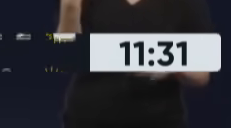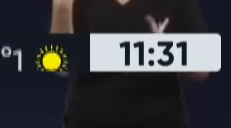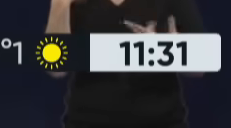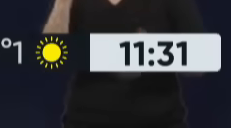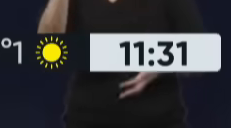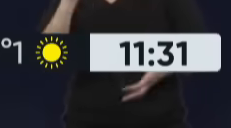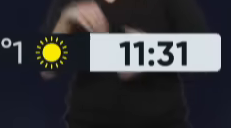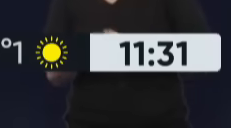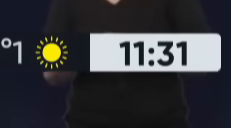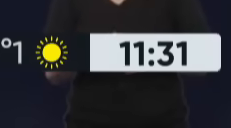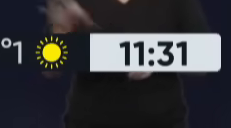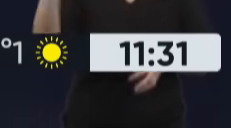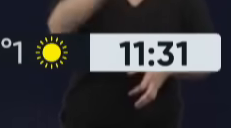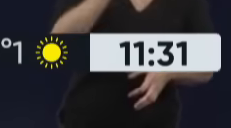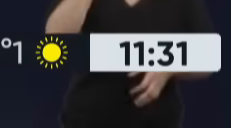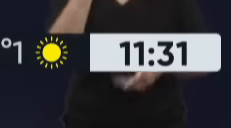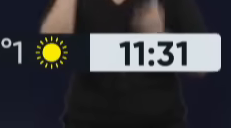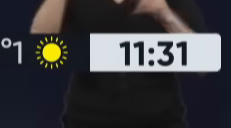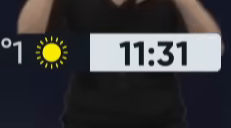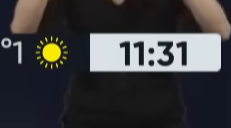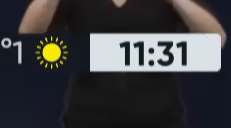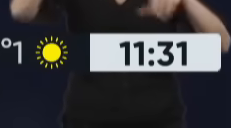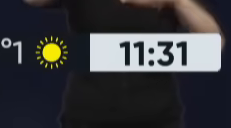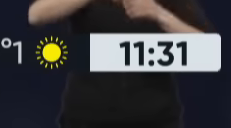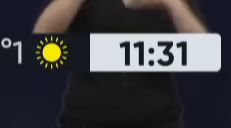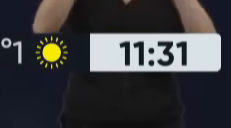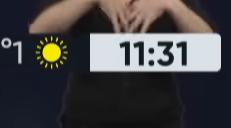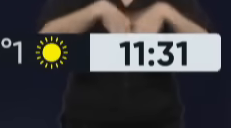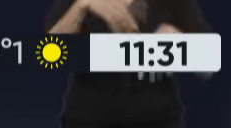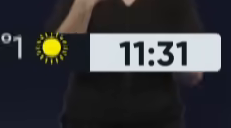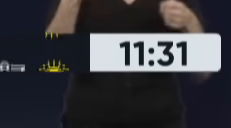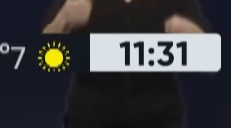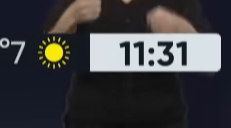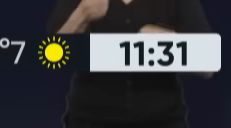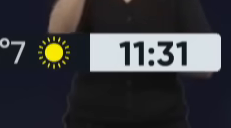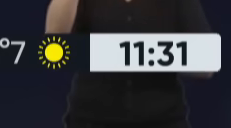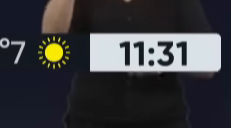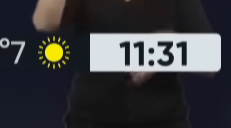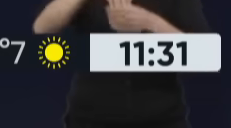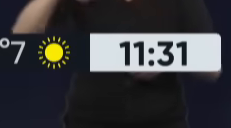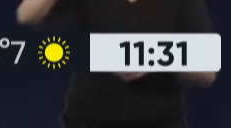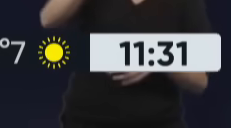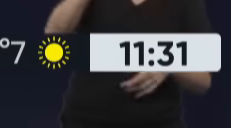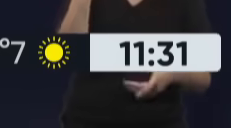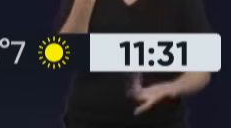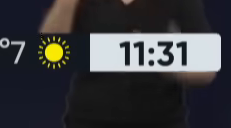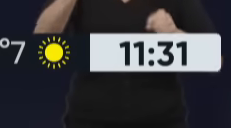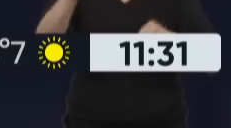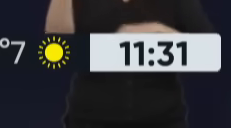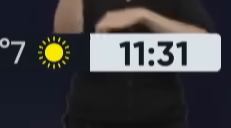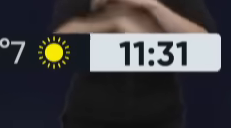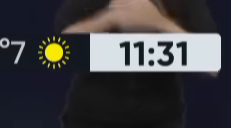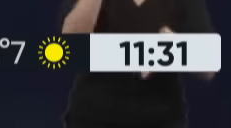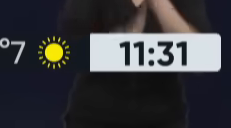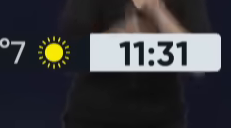traslados gratuitos en remises, esto ya lo hemos hablado en otras oportunidades, pasajes vacacionales gratis para familiares directos de pilotos y pilotos